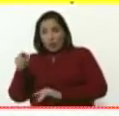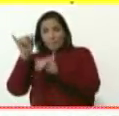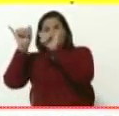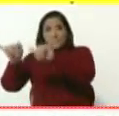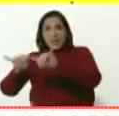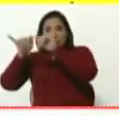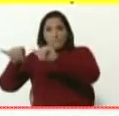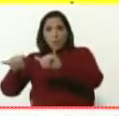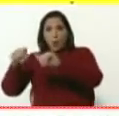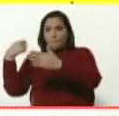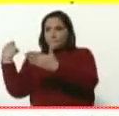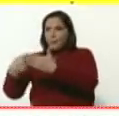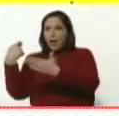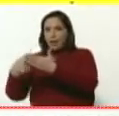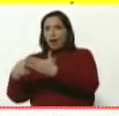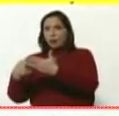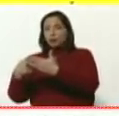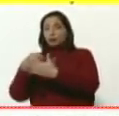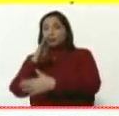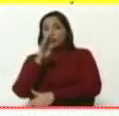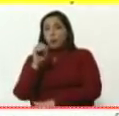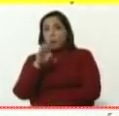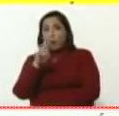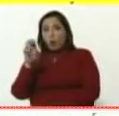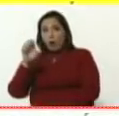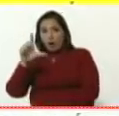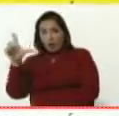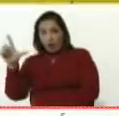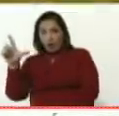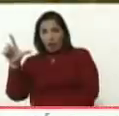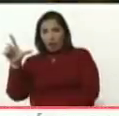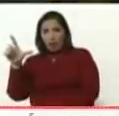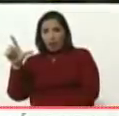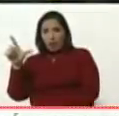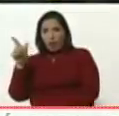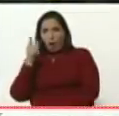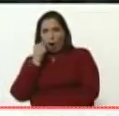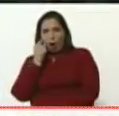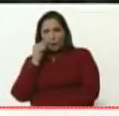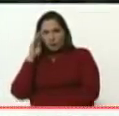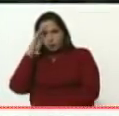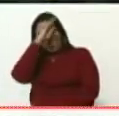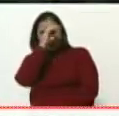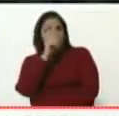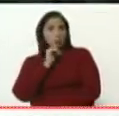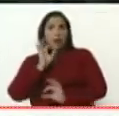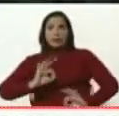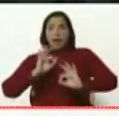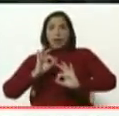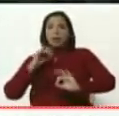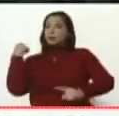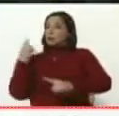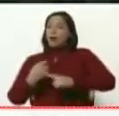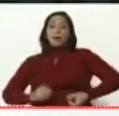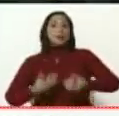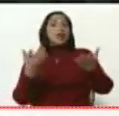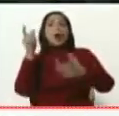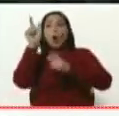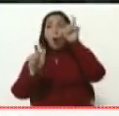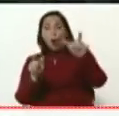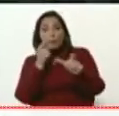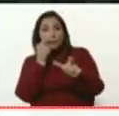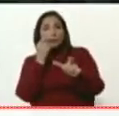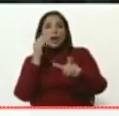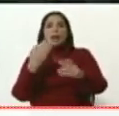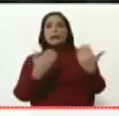ustedes financiaron, señor Duque. El señor Bolsonaro no tiene nada que ver, pues entréguenos a Toñito Fernández, que está,